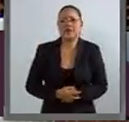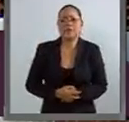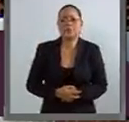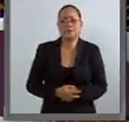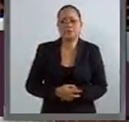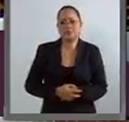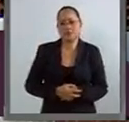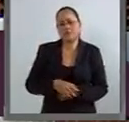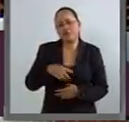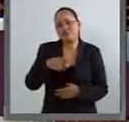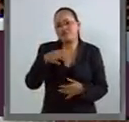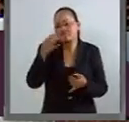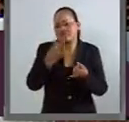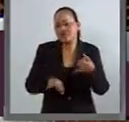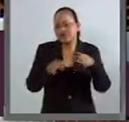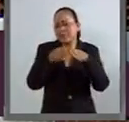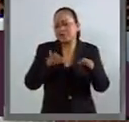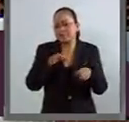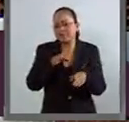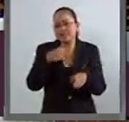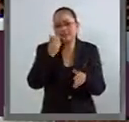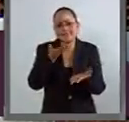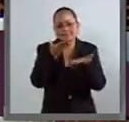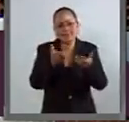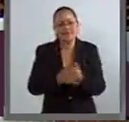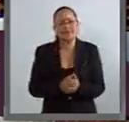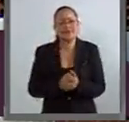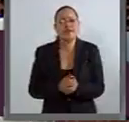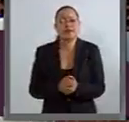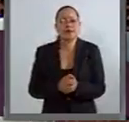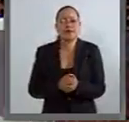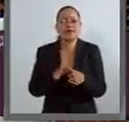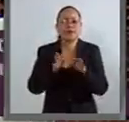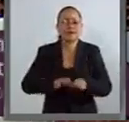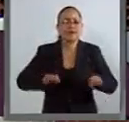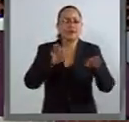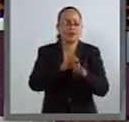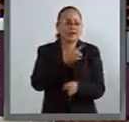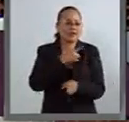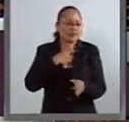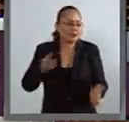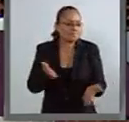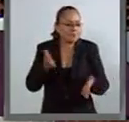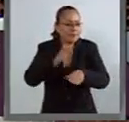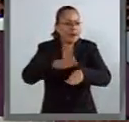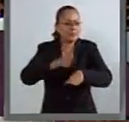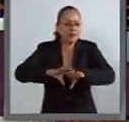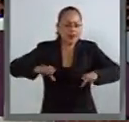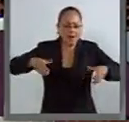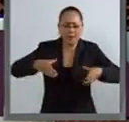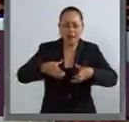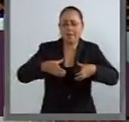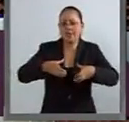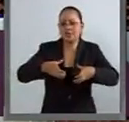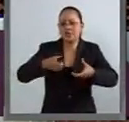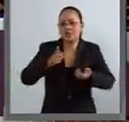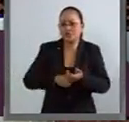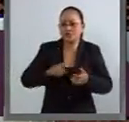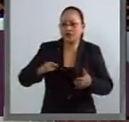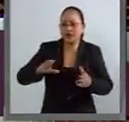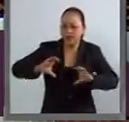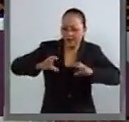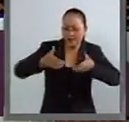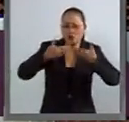yo cerraría con esto. Muy importante que impulsemos entre todos en nuestros parlamentos el